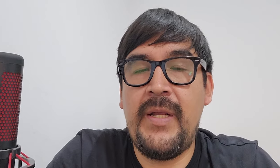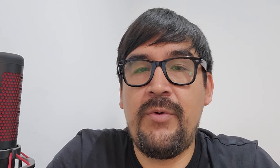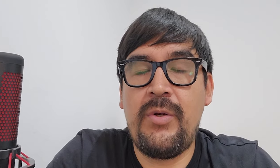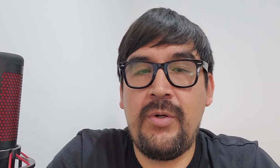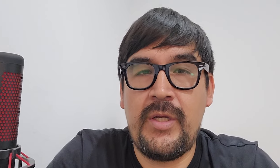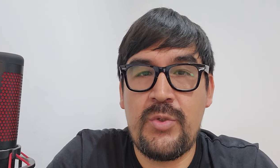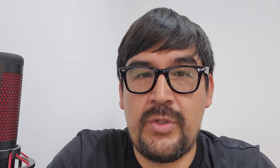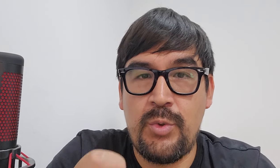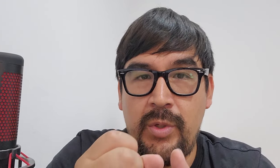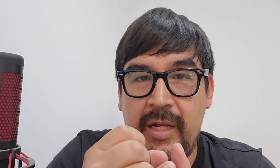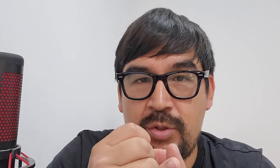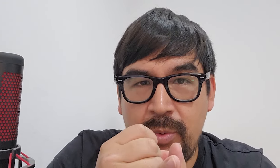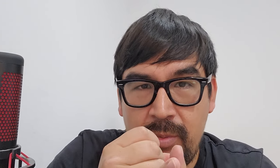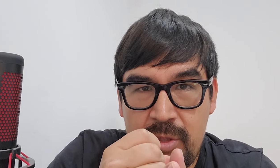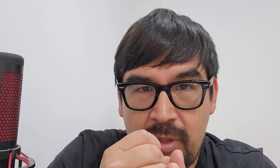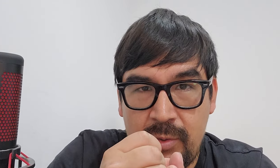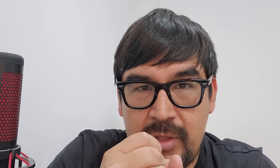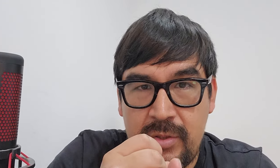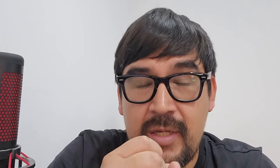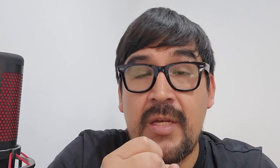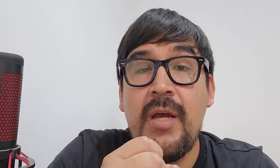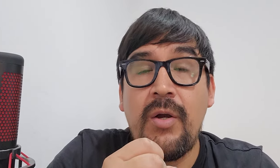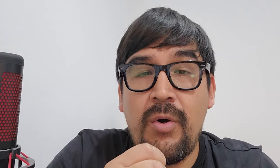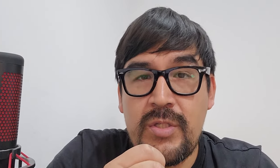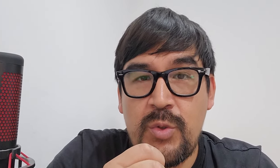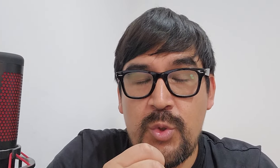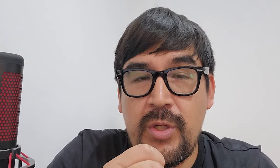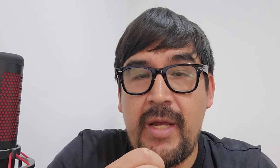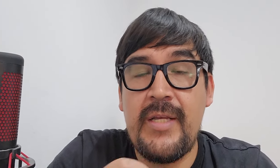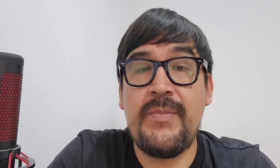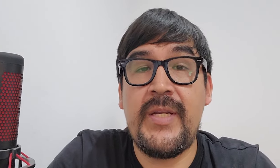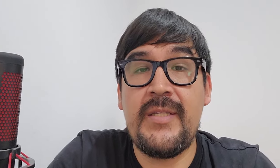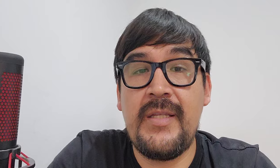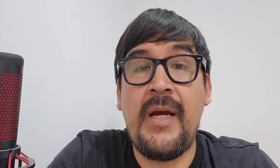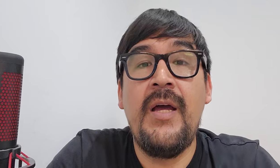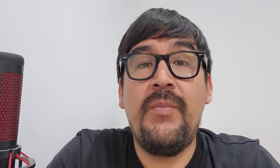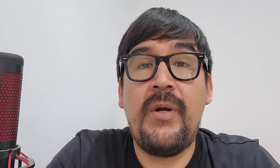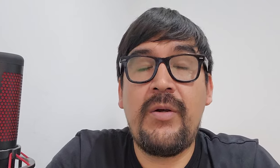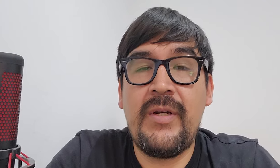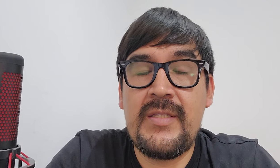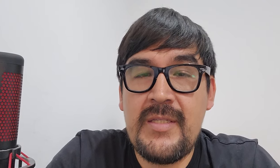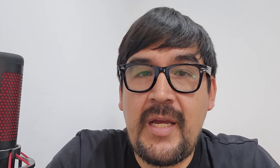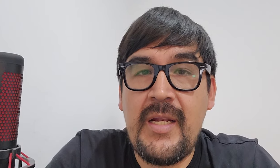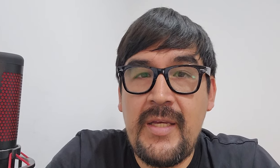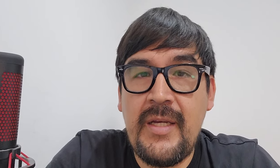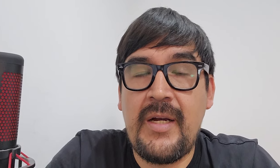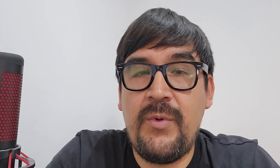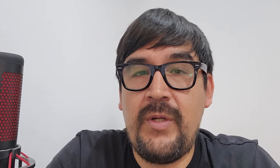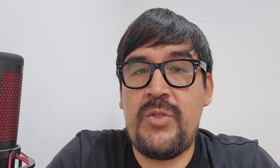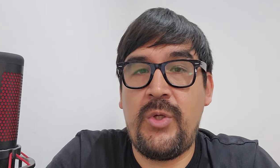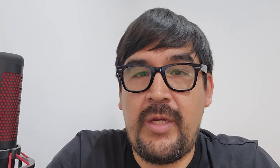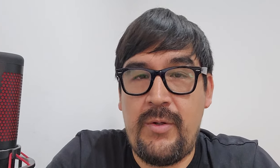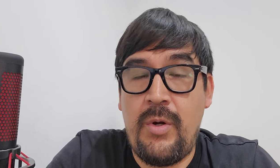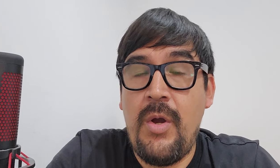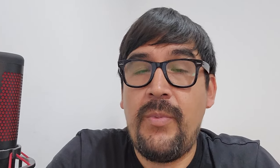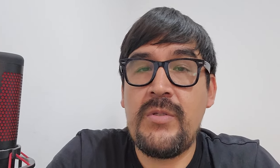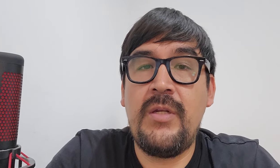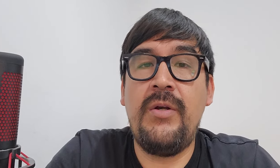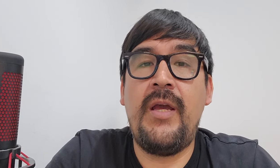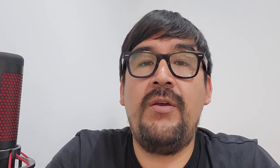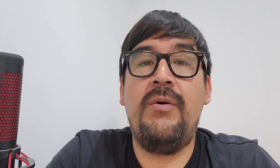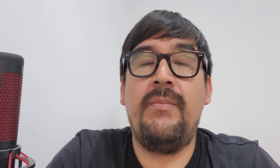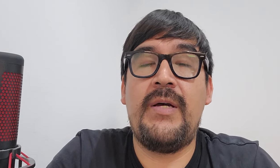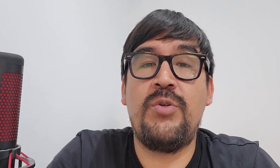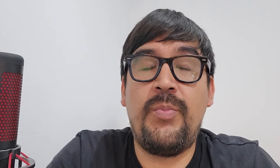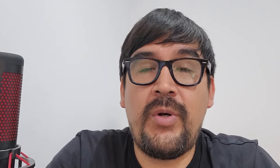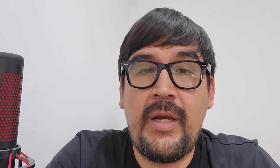de llegar al Pleno del Congreso estuvo en la Subcomisión de Acusaciones Constitucionales presidida por la congresista Lady Camones Soriano.